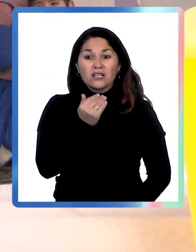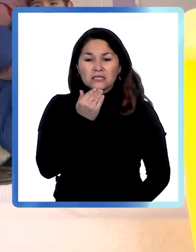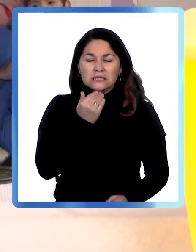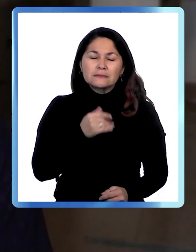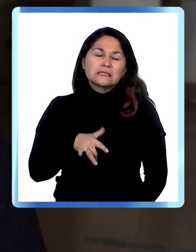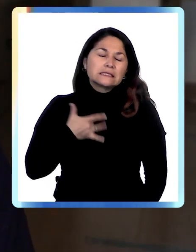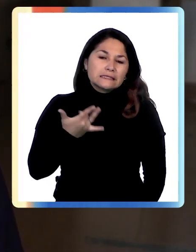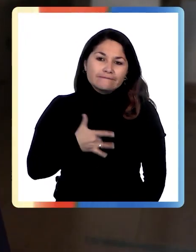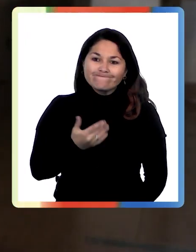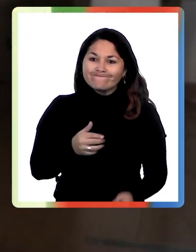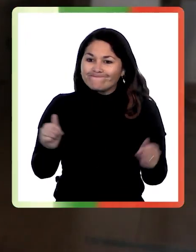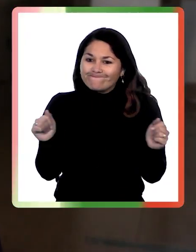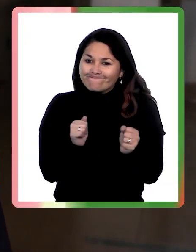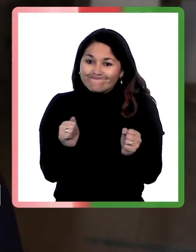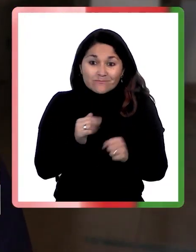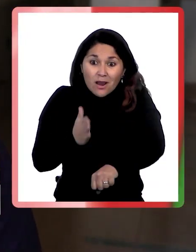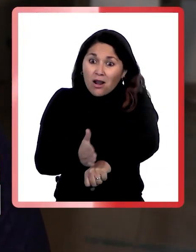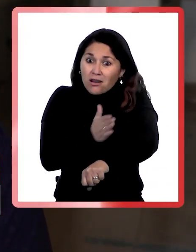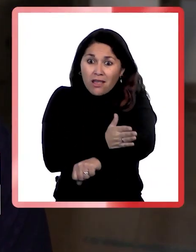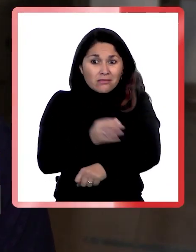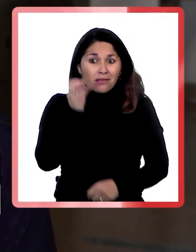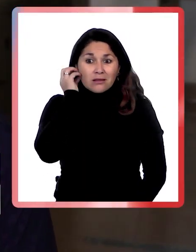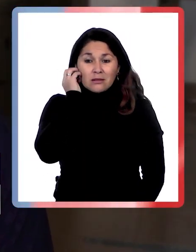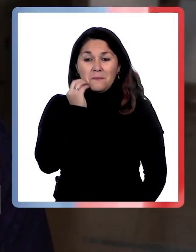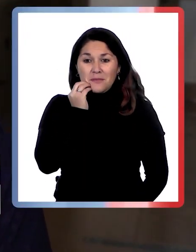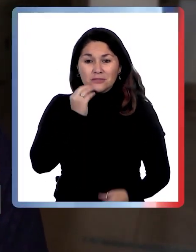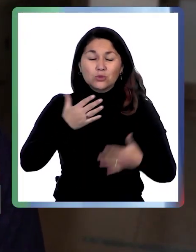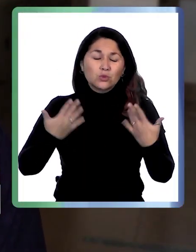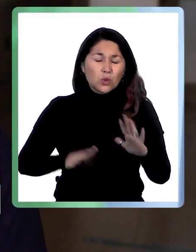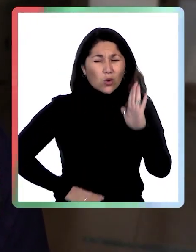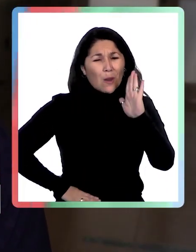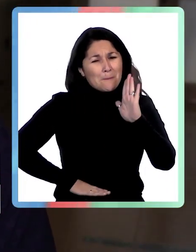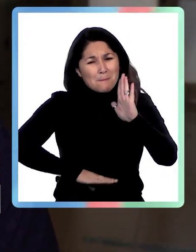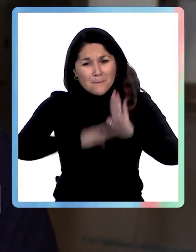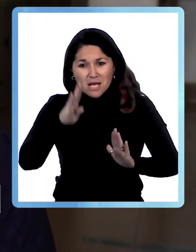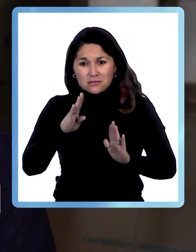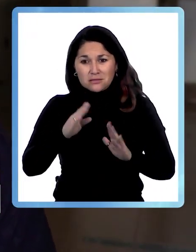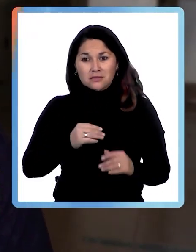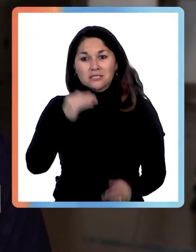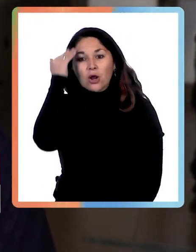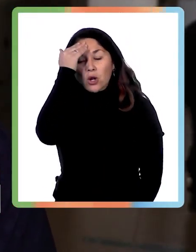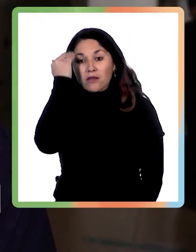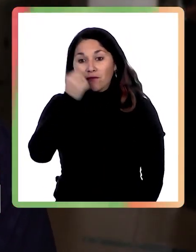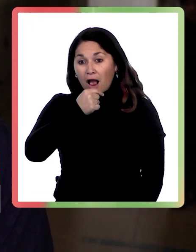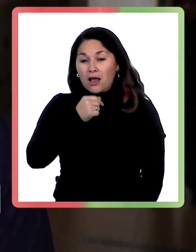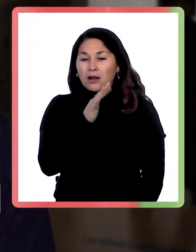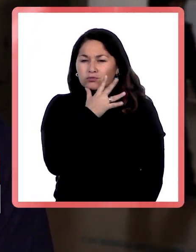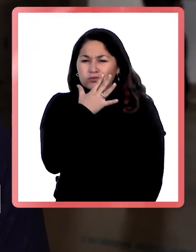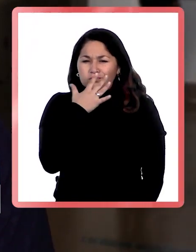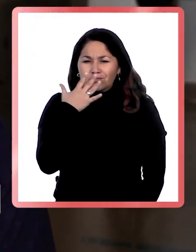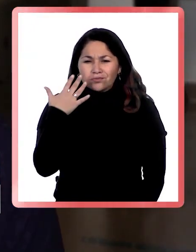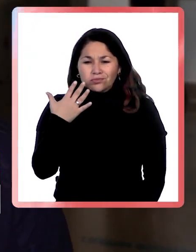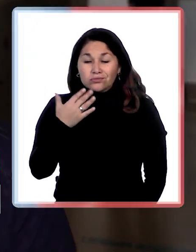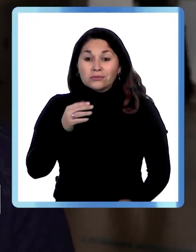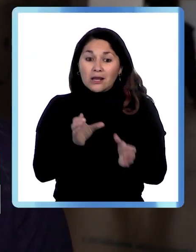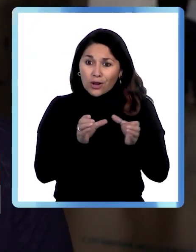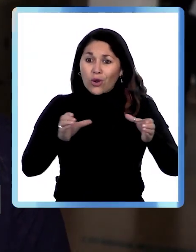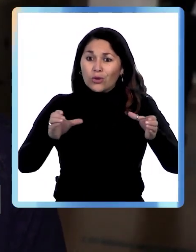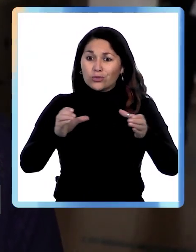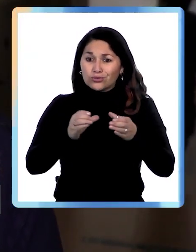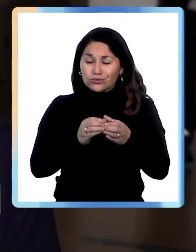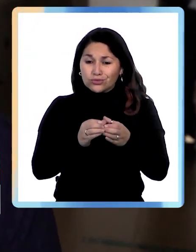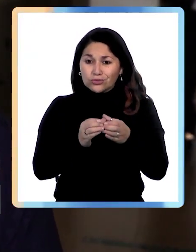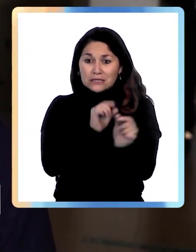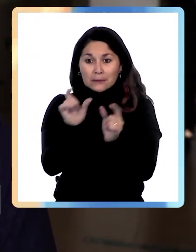nuestra campaña invierno se adelantó en este mes de mayo estamos en el p máximo de la enfermedades respiratorias pero sobre todo en el grupo